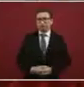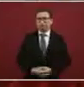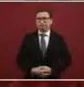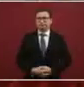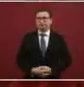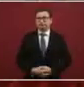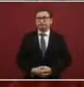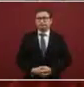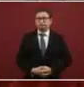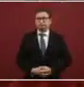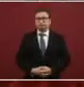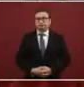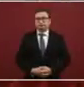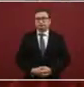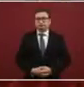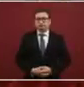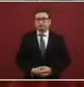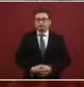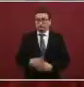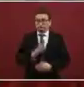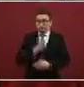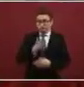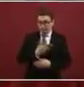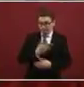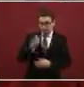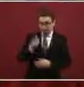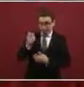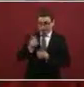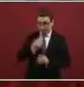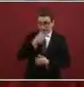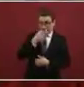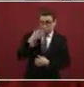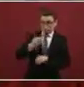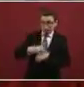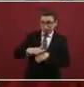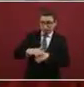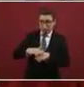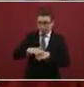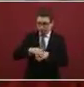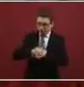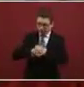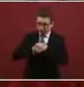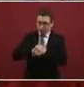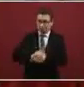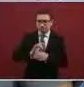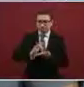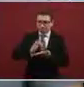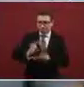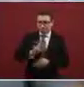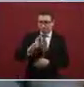dos pueblos. Le traigo de España, señor presidente, un mensaje de amistad, de gratitud y de